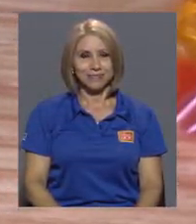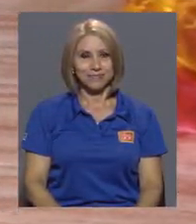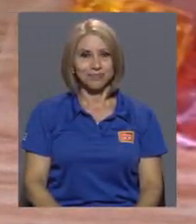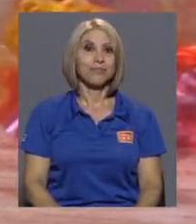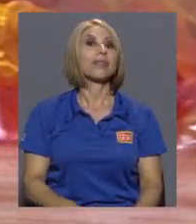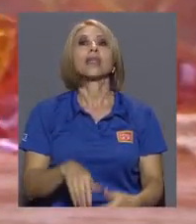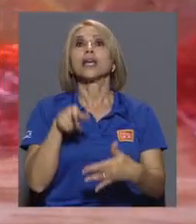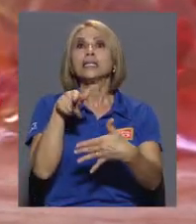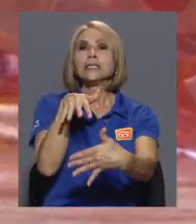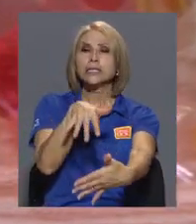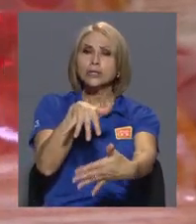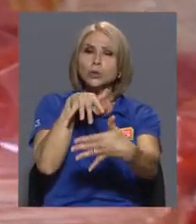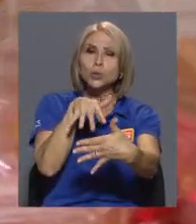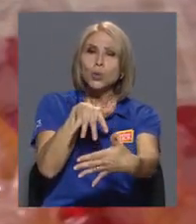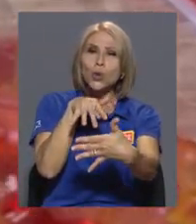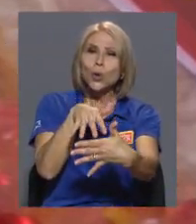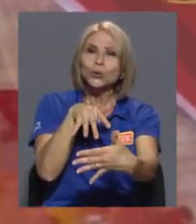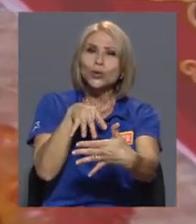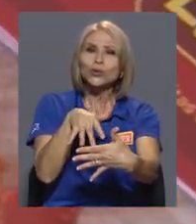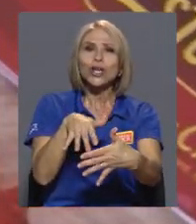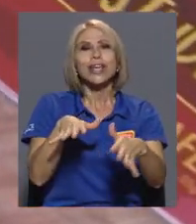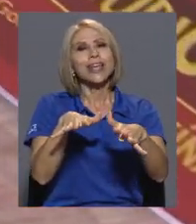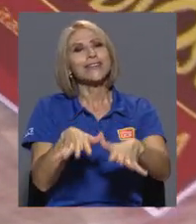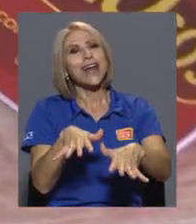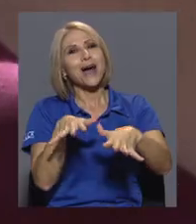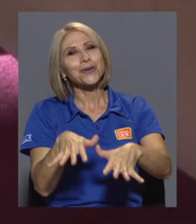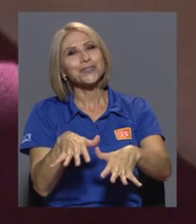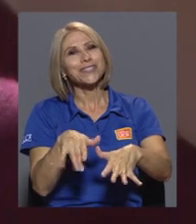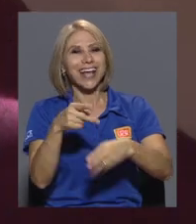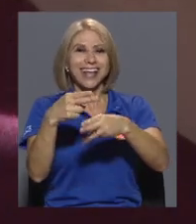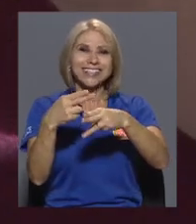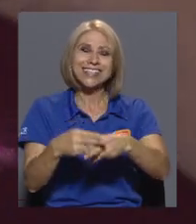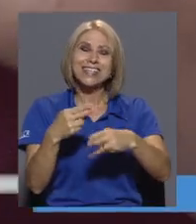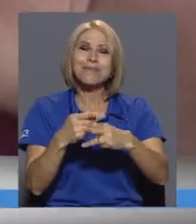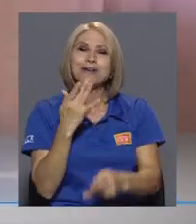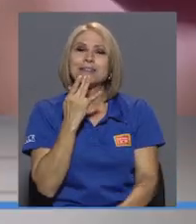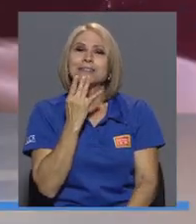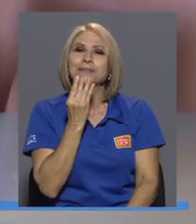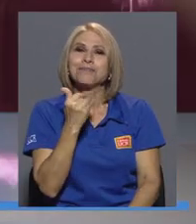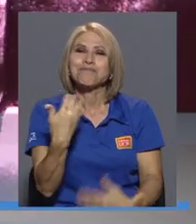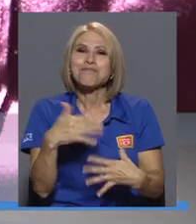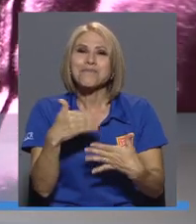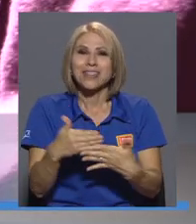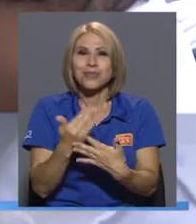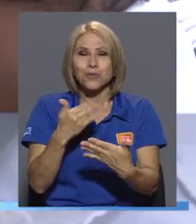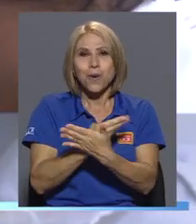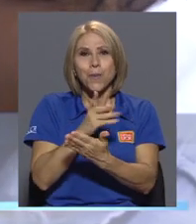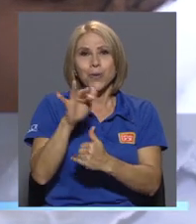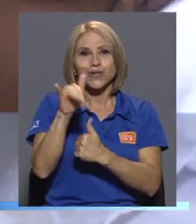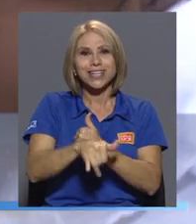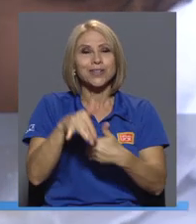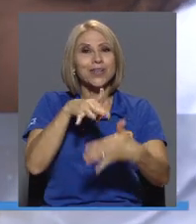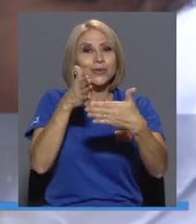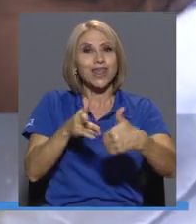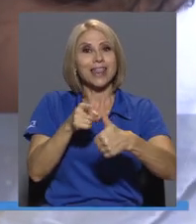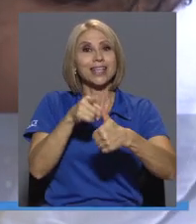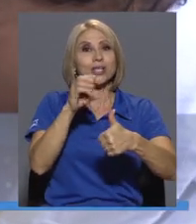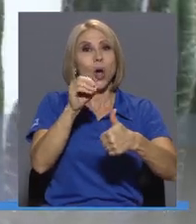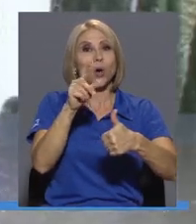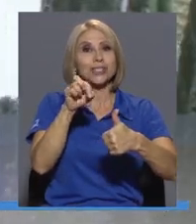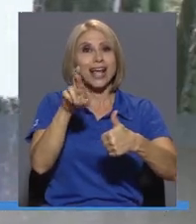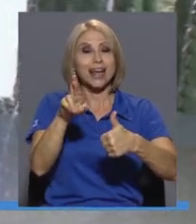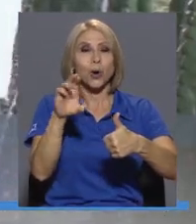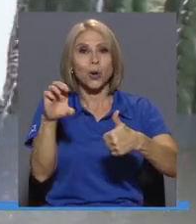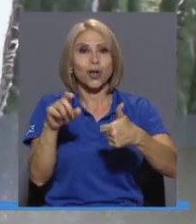estudiosos y religiosos así se llama el delicioso e innovador proyecto que los estudiantes oscar córdoba